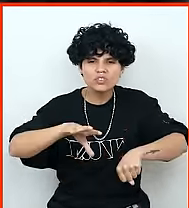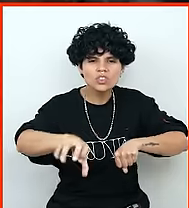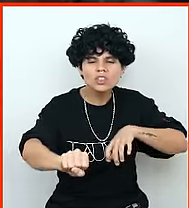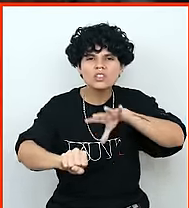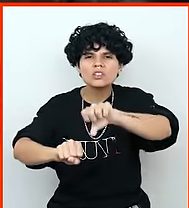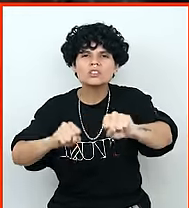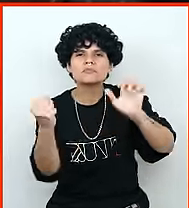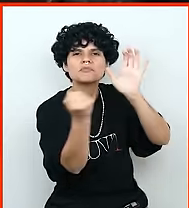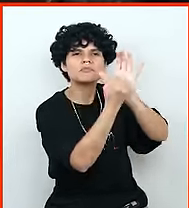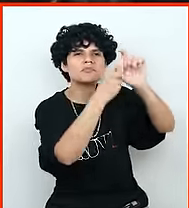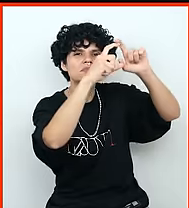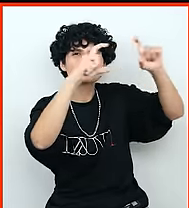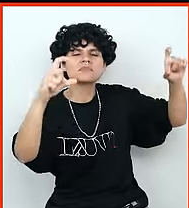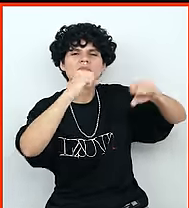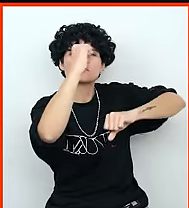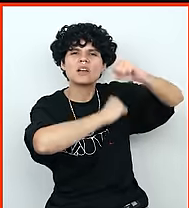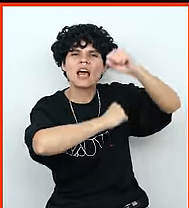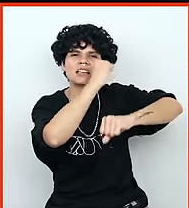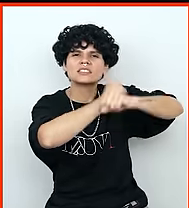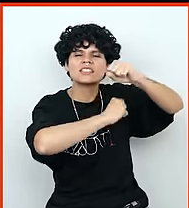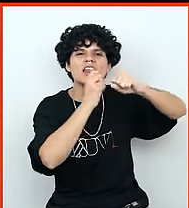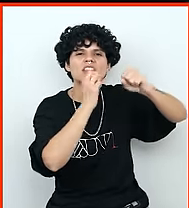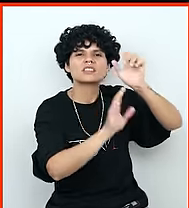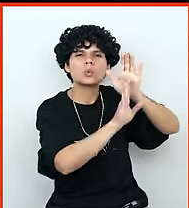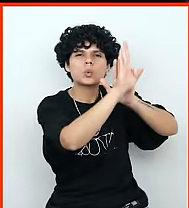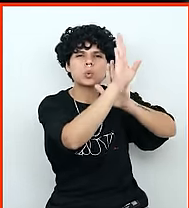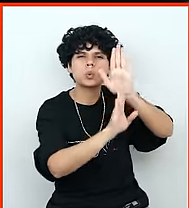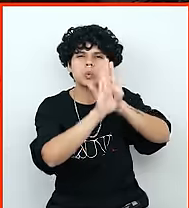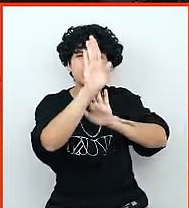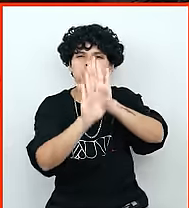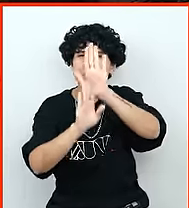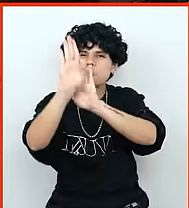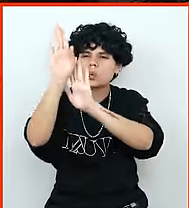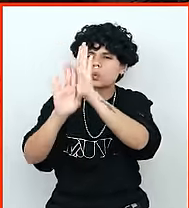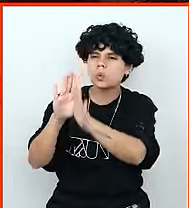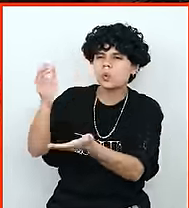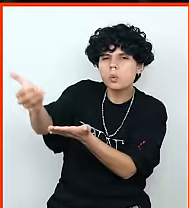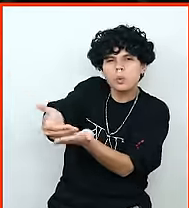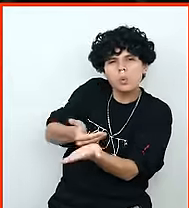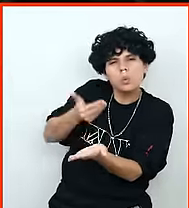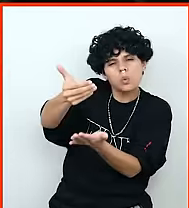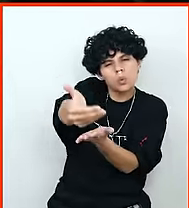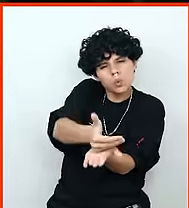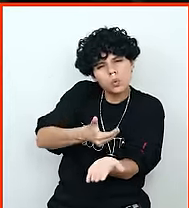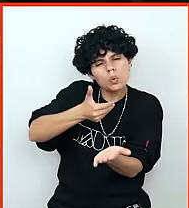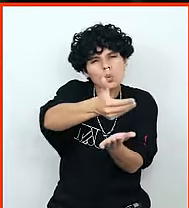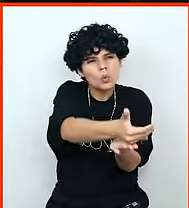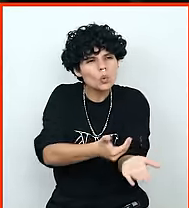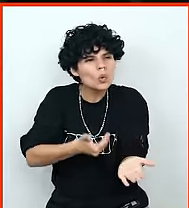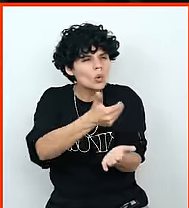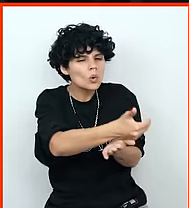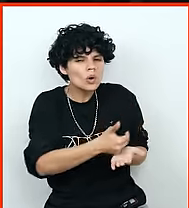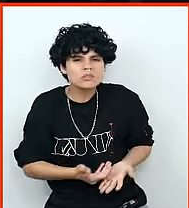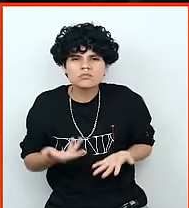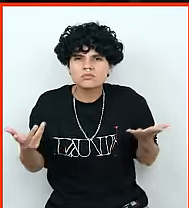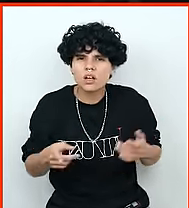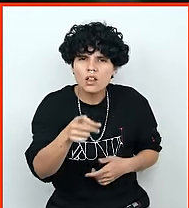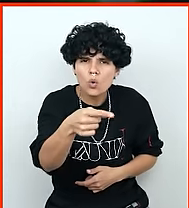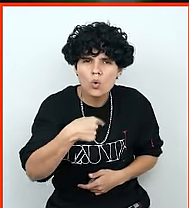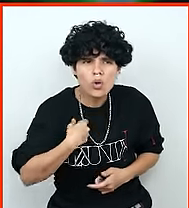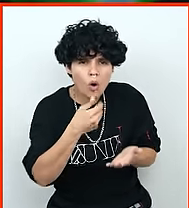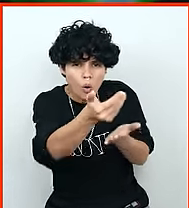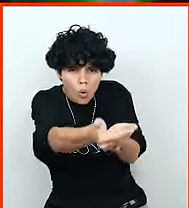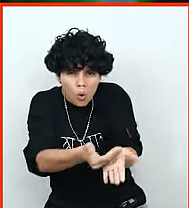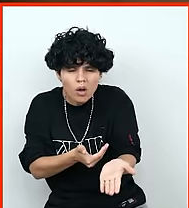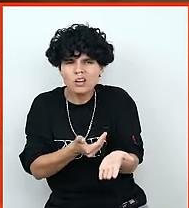sello Cencosud. Dicen progreso, progreso, oligarquía, millones de pesos. ¿Quién diría? Ni tú ni yo